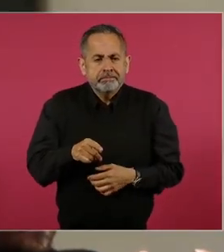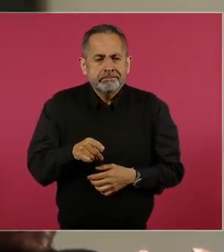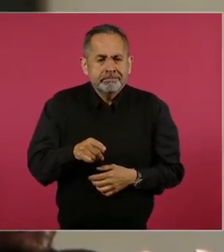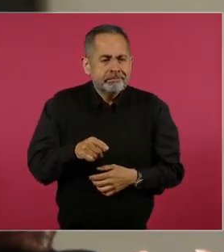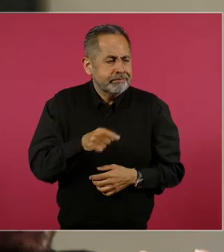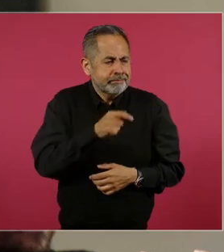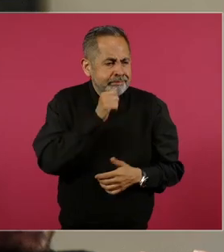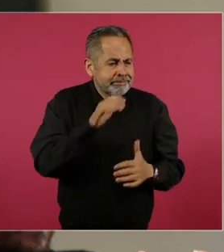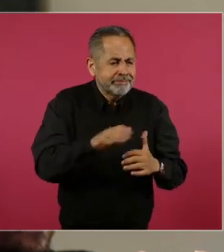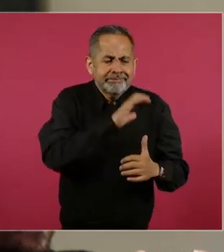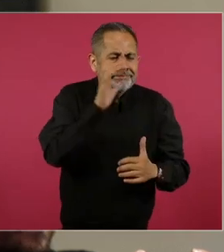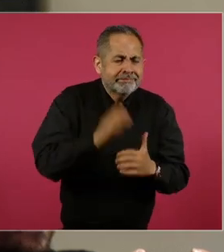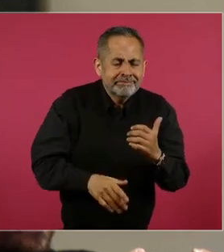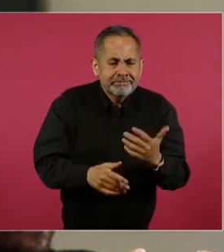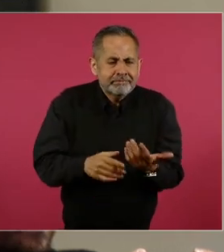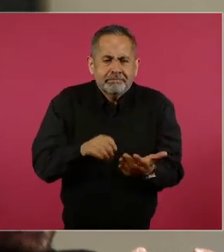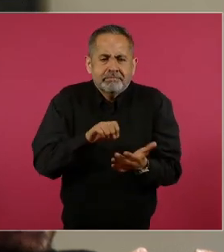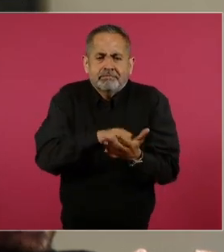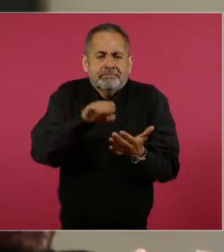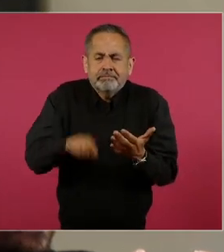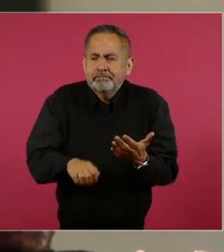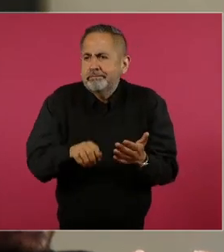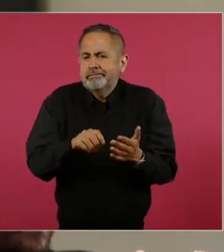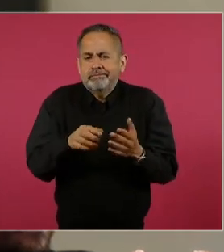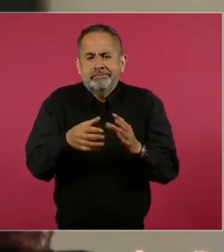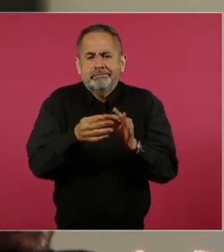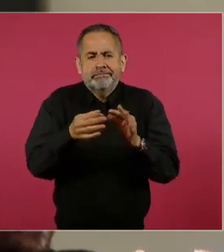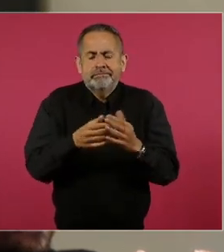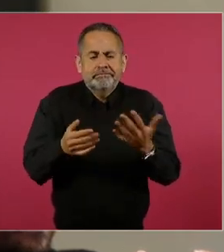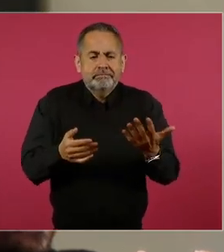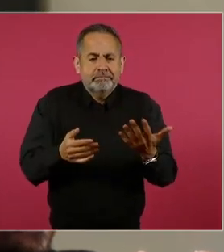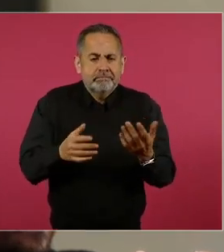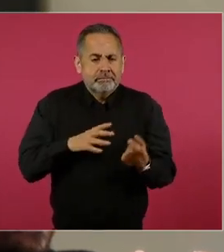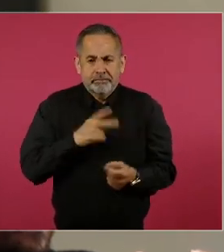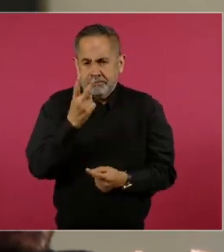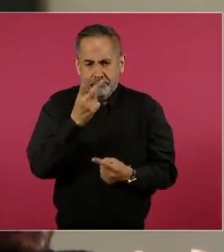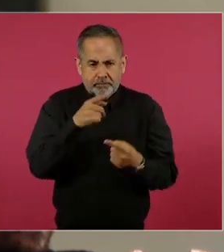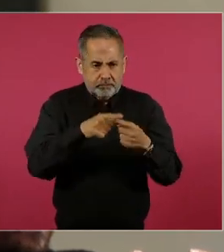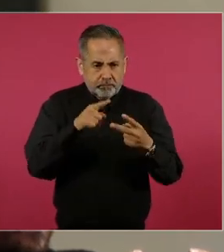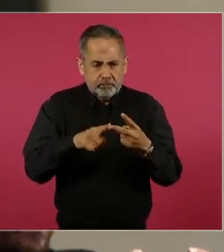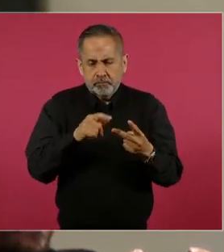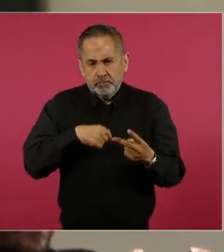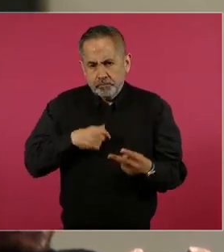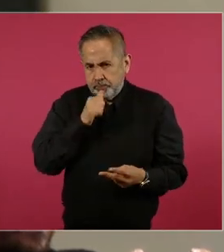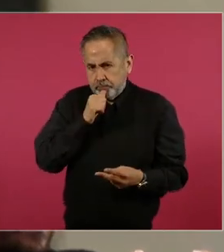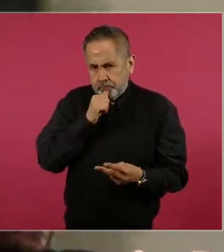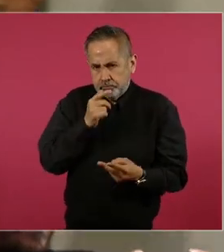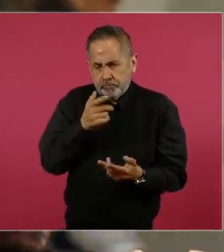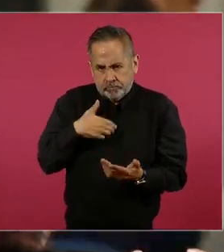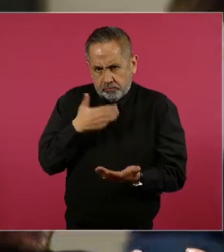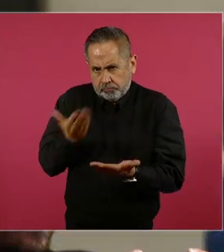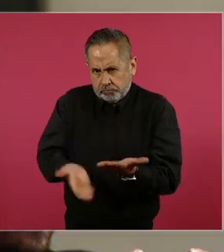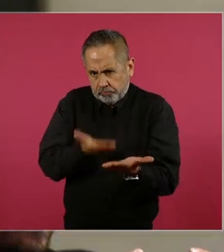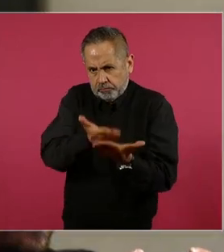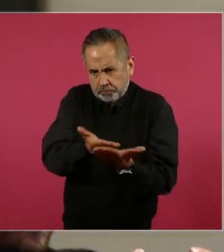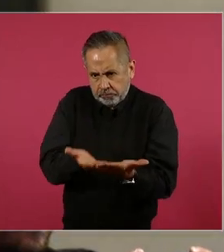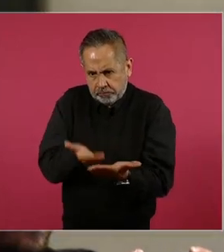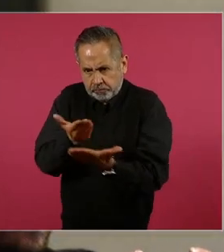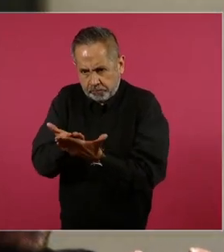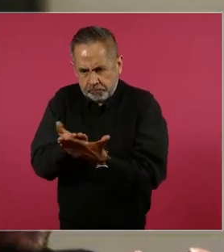han concluido? Por ejemplo, en este caso, pues hay dos casos que yo he puesto aquí de